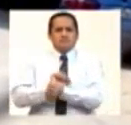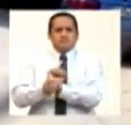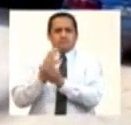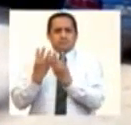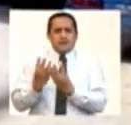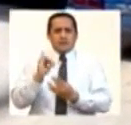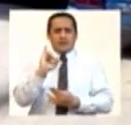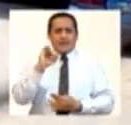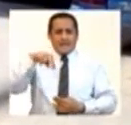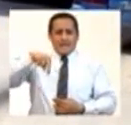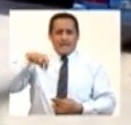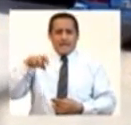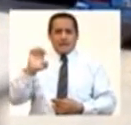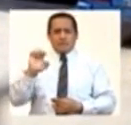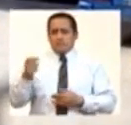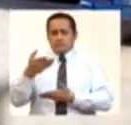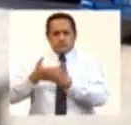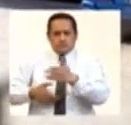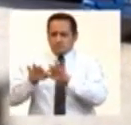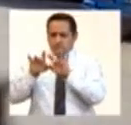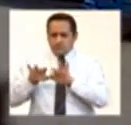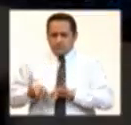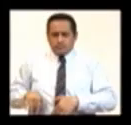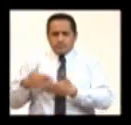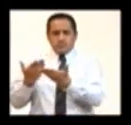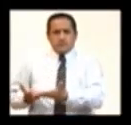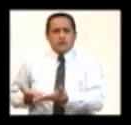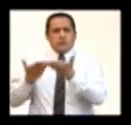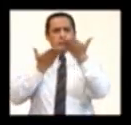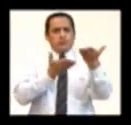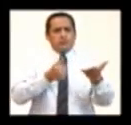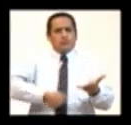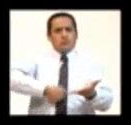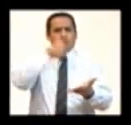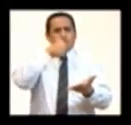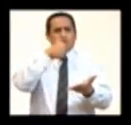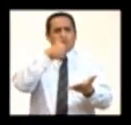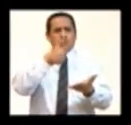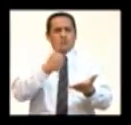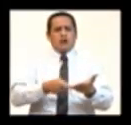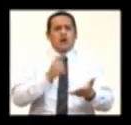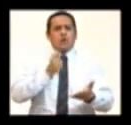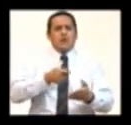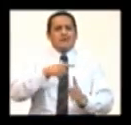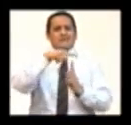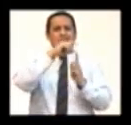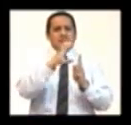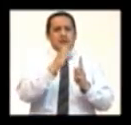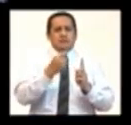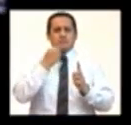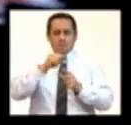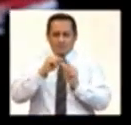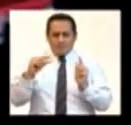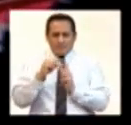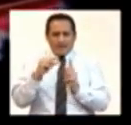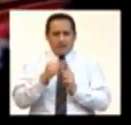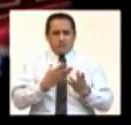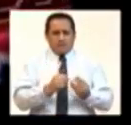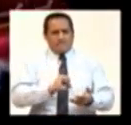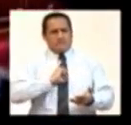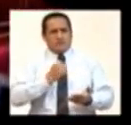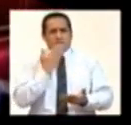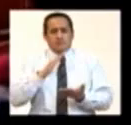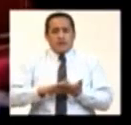Nacional Penitenciario, INPE, presentó ante el TC un recurso de agravio constitucional. Recurso que el